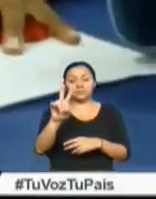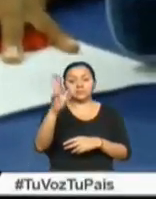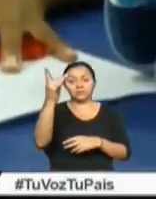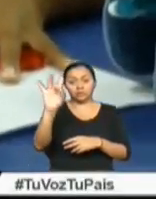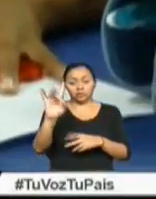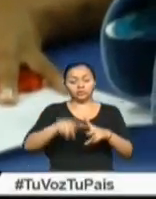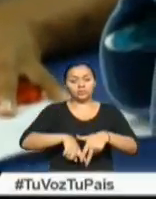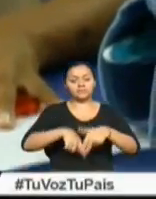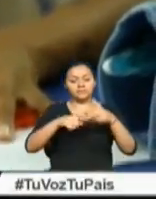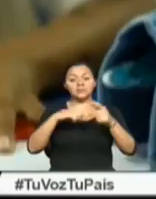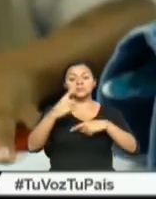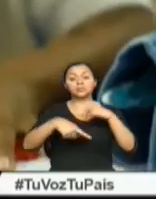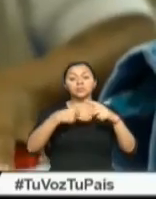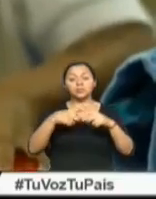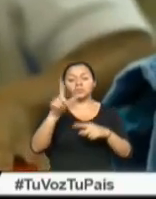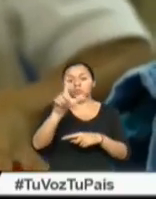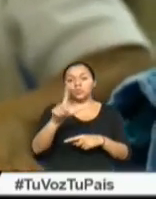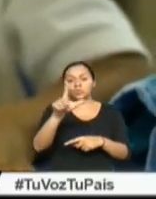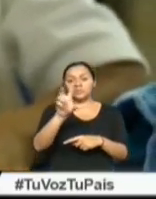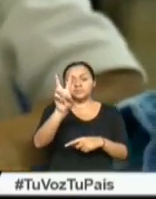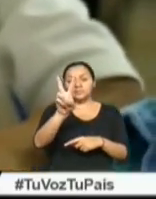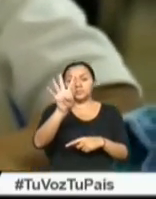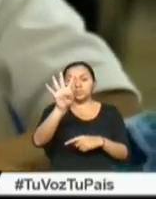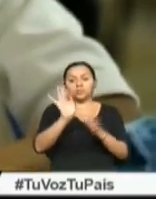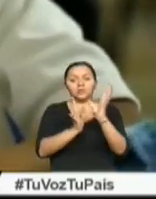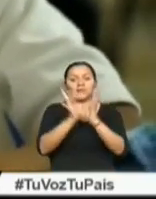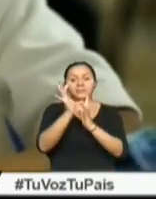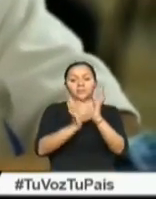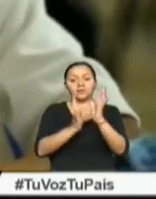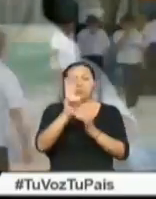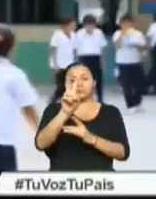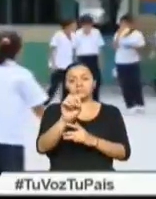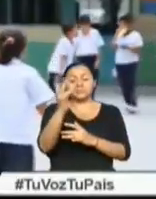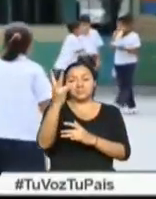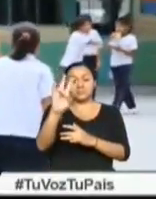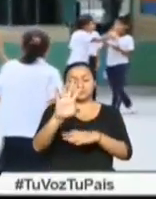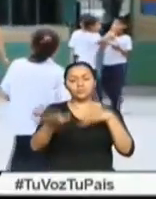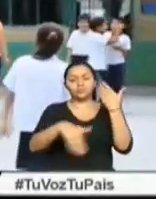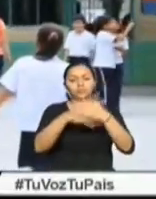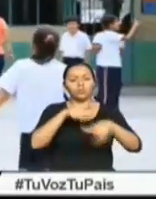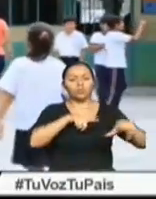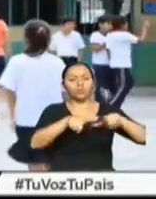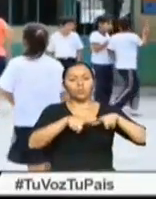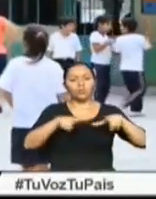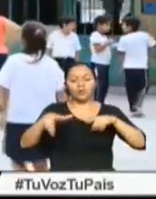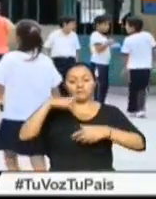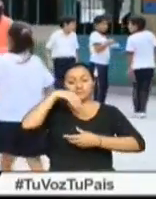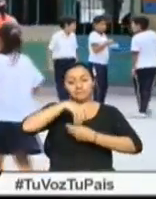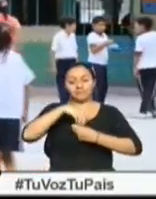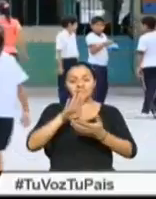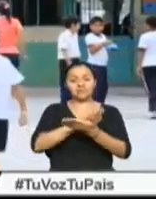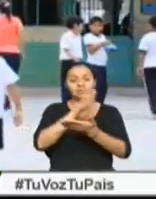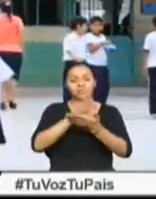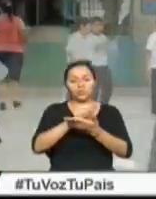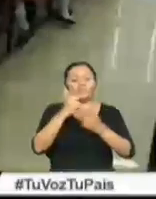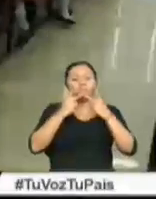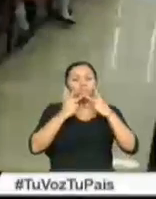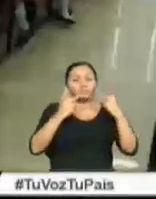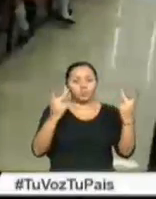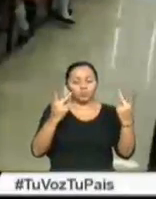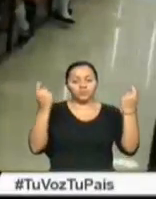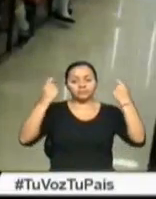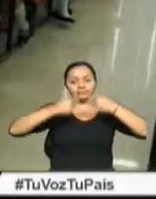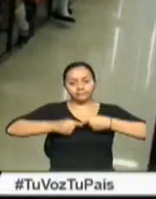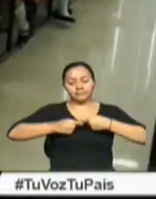2017-2018 inician el lunes 24 de abril de 2017 en todos los establecimientos educativos fiscales,